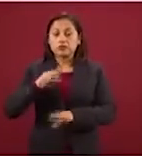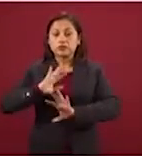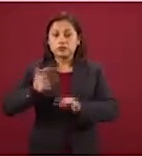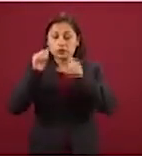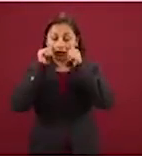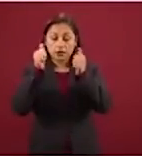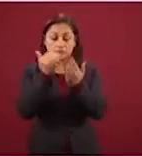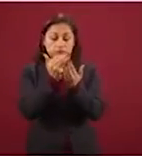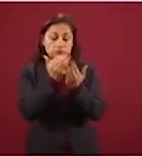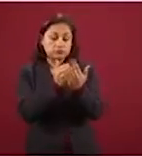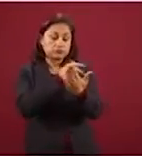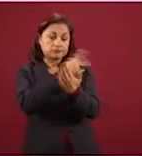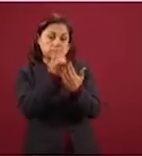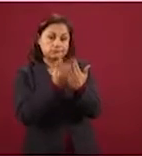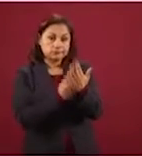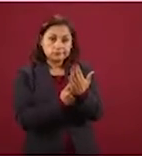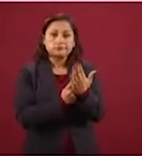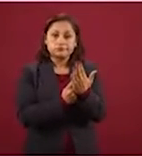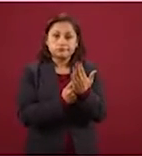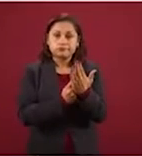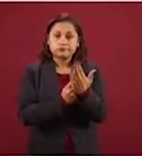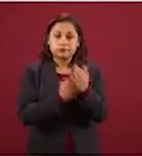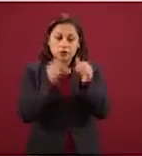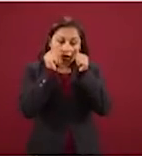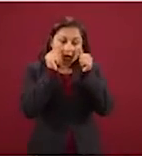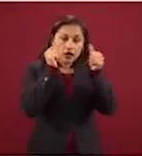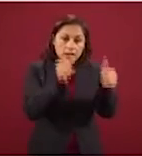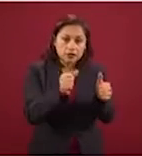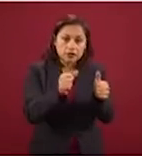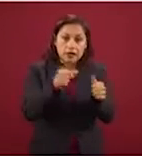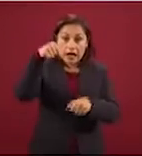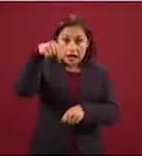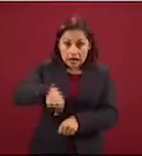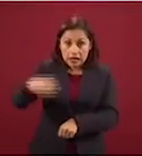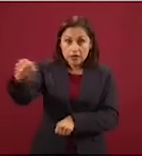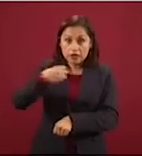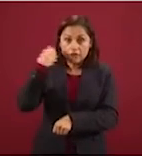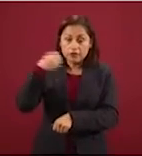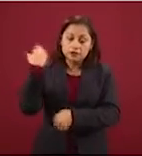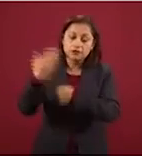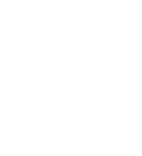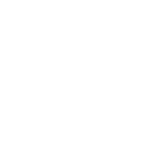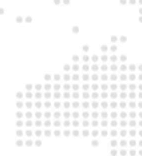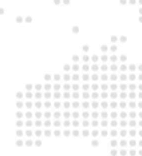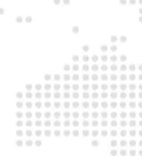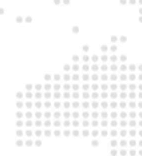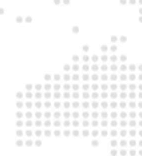vamos a estar evaluando aquí periódicamente sobre el avance.